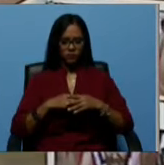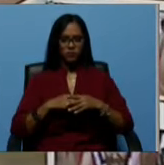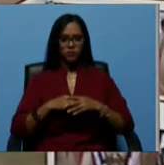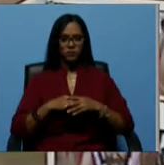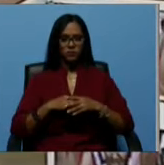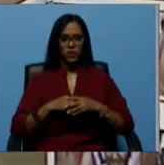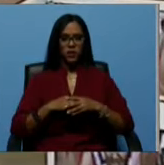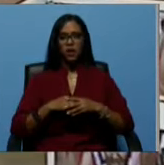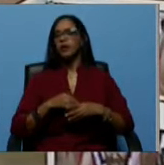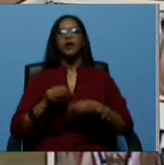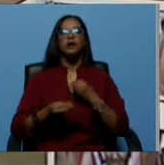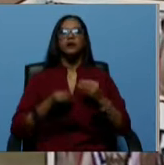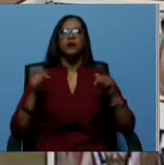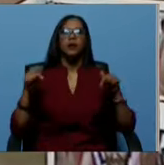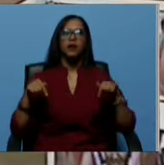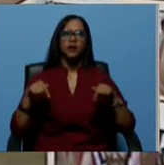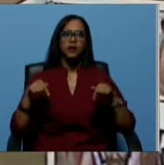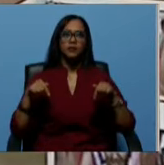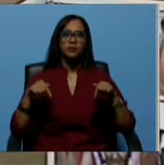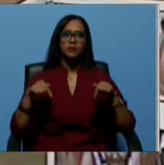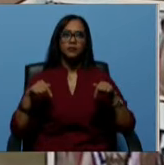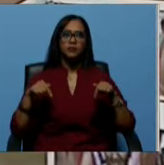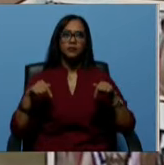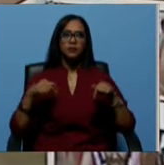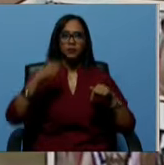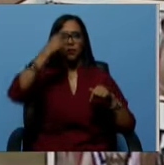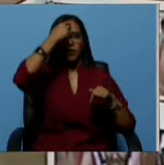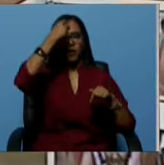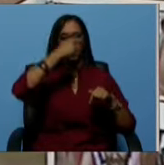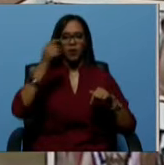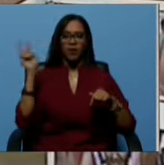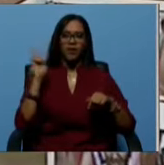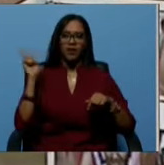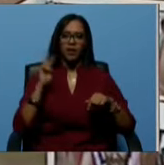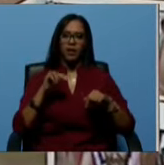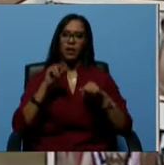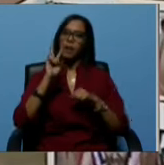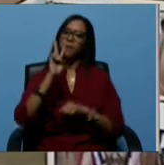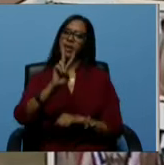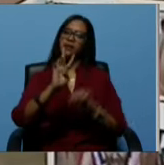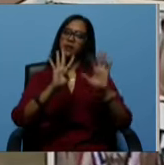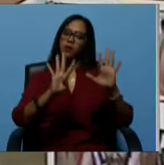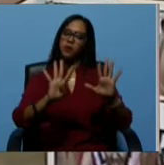¿Qué fue lo que hicieron aquí con el pueblo de Venezuela el 29